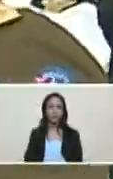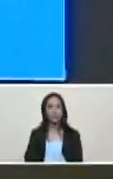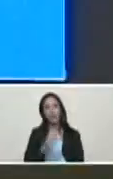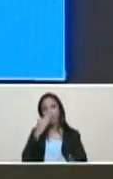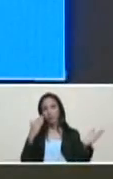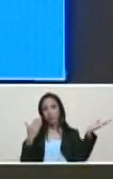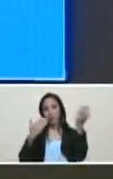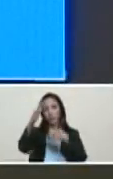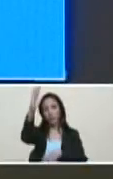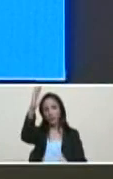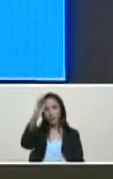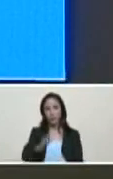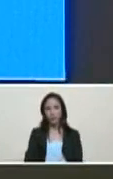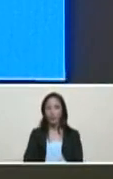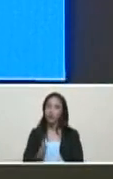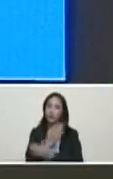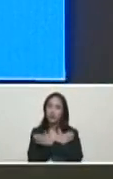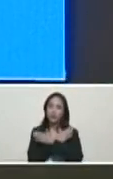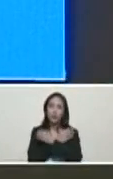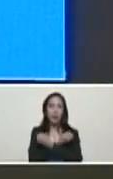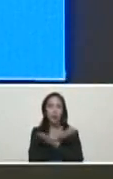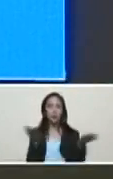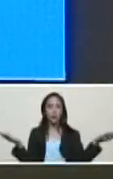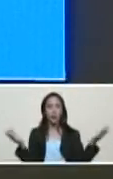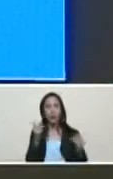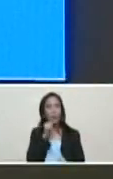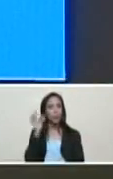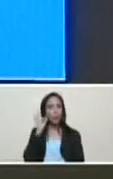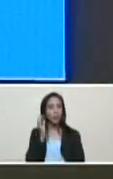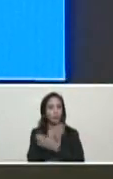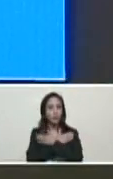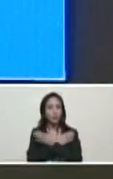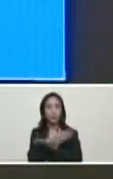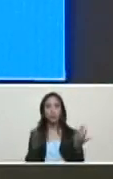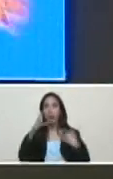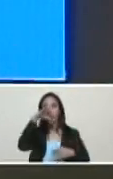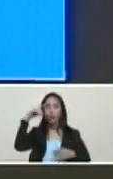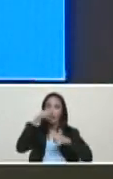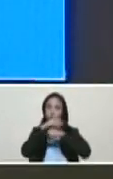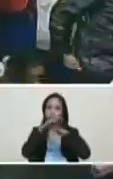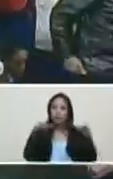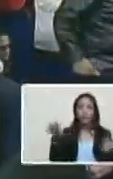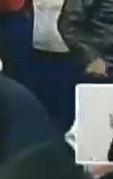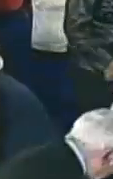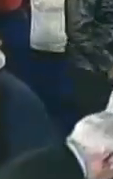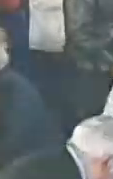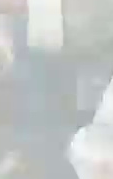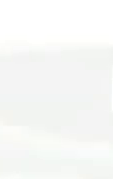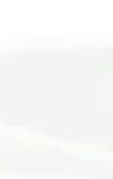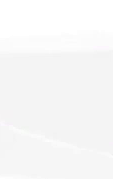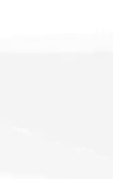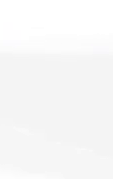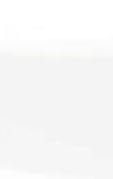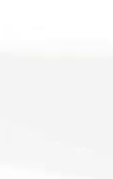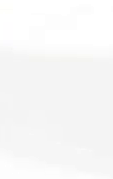Hasta la victoria siempre. Felicidades a ustedes, premiados. Muchas gracias. Que Dios bendiga a Venezuela.